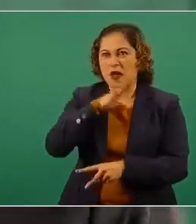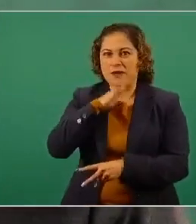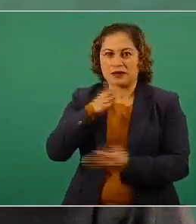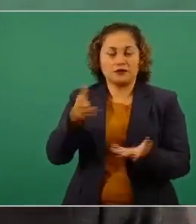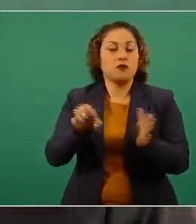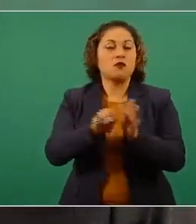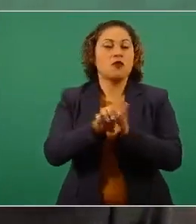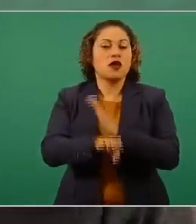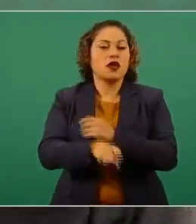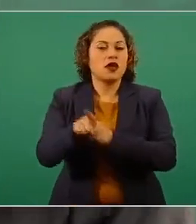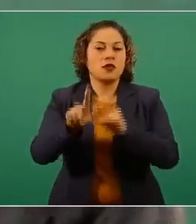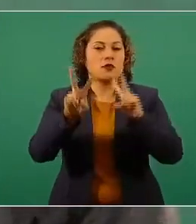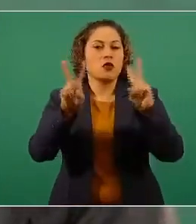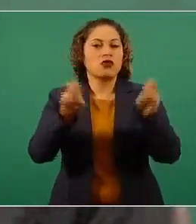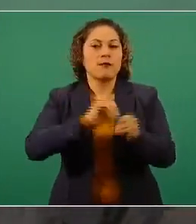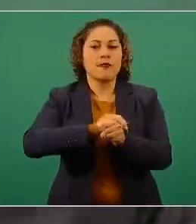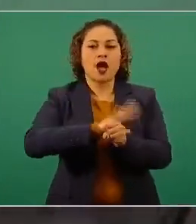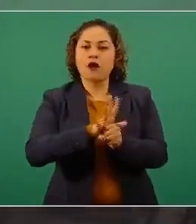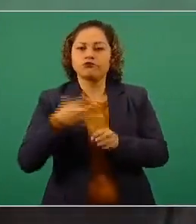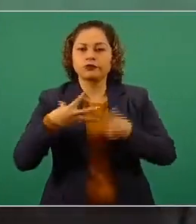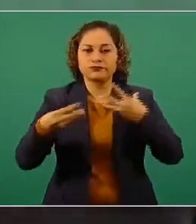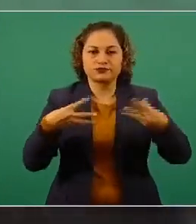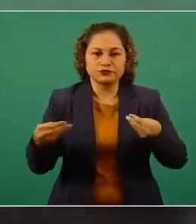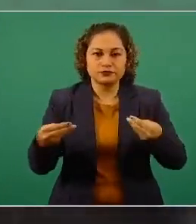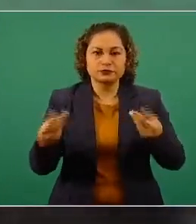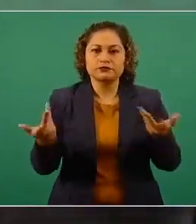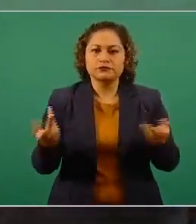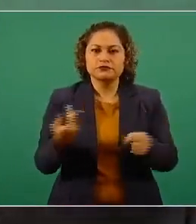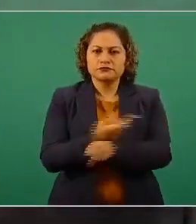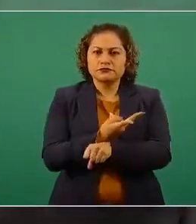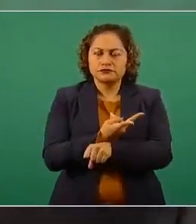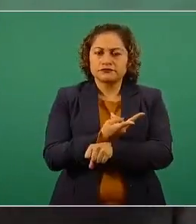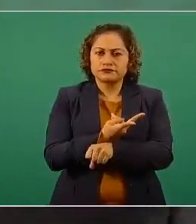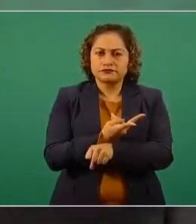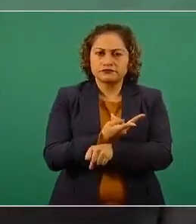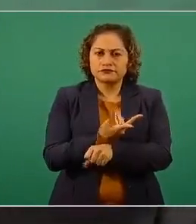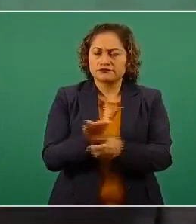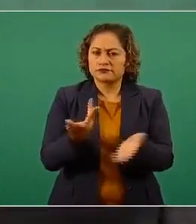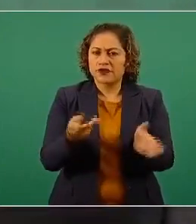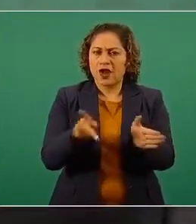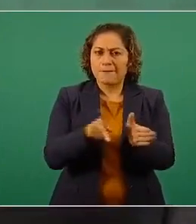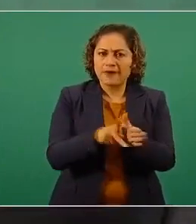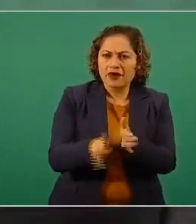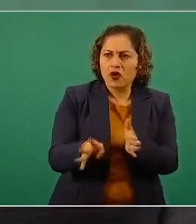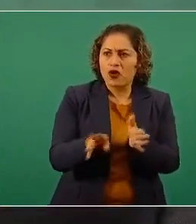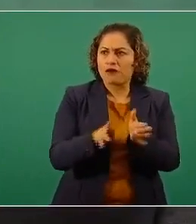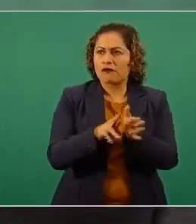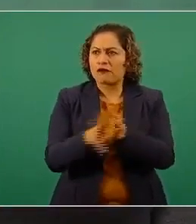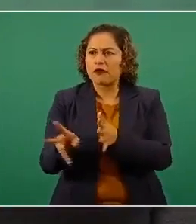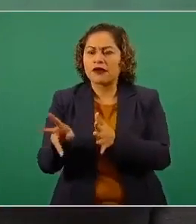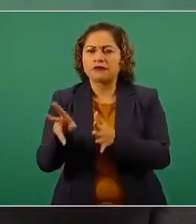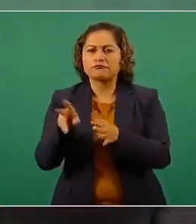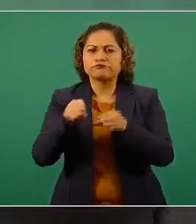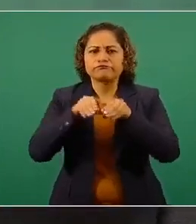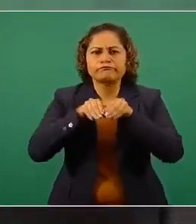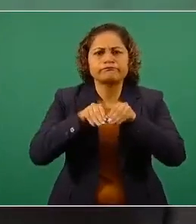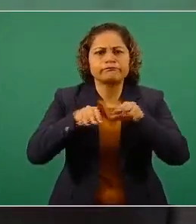pandemia, por poner el ejemplo, no se